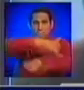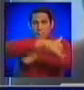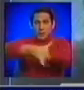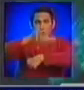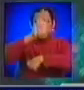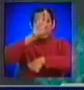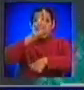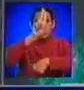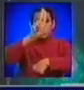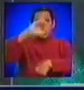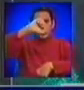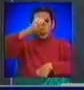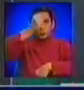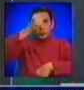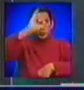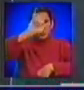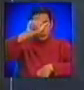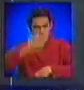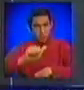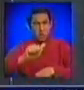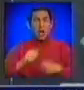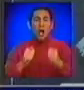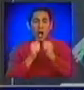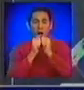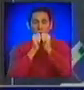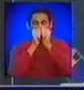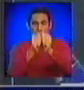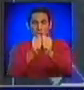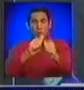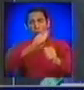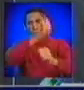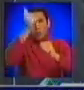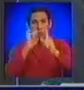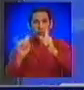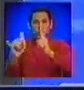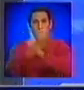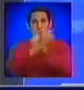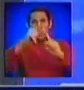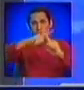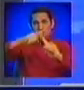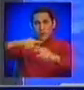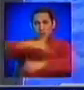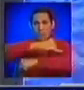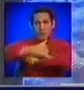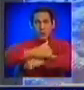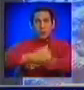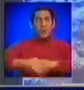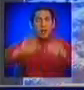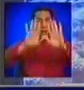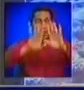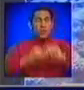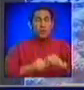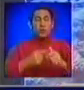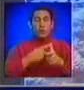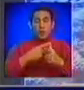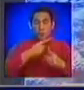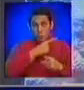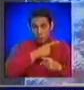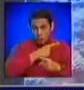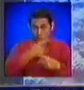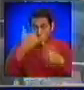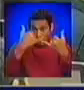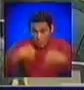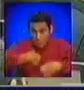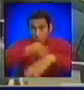alta seguridad, acompañado por 24 satélites de diferentes países, y a las 02 horas 26 minutos de la madrugada